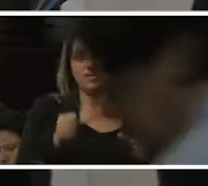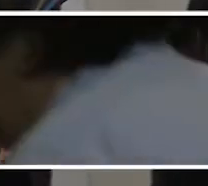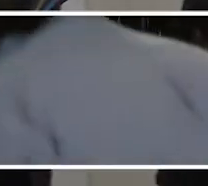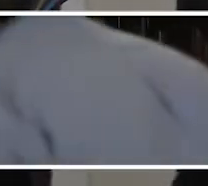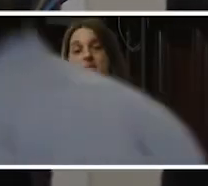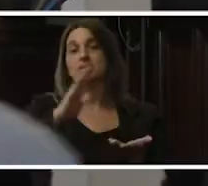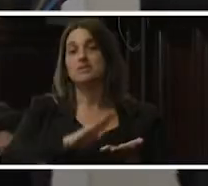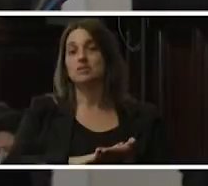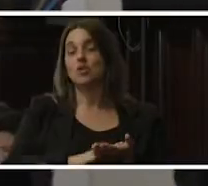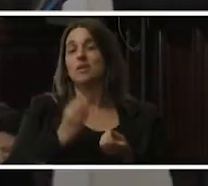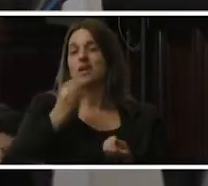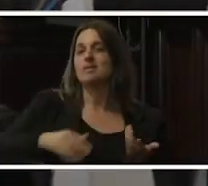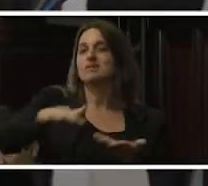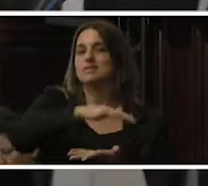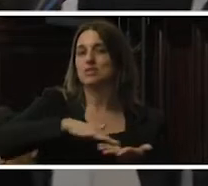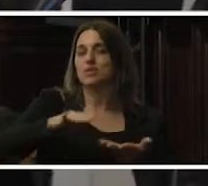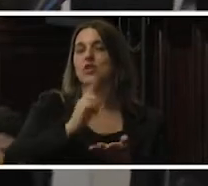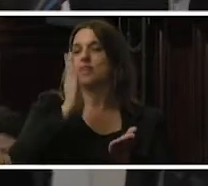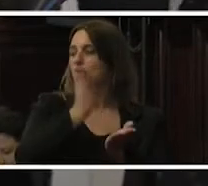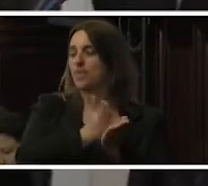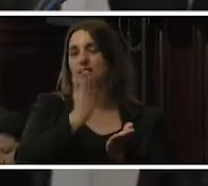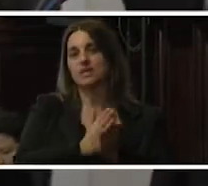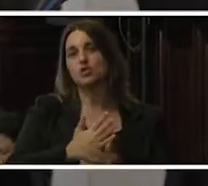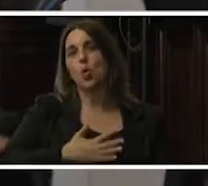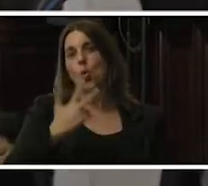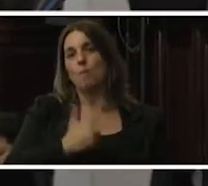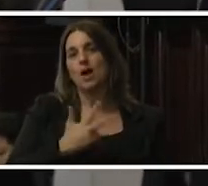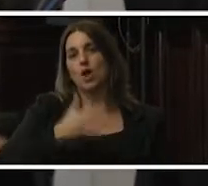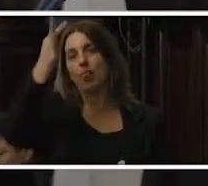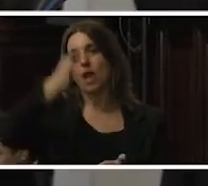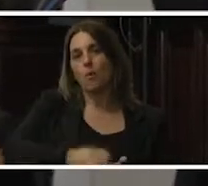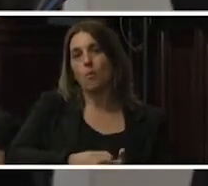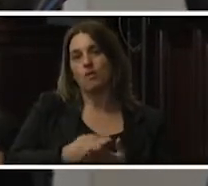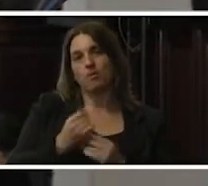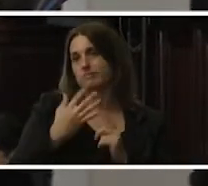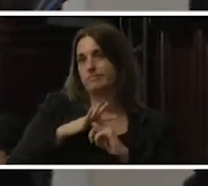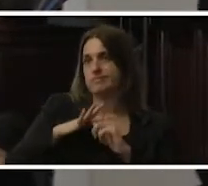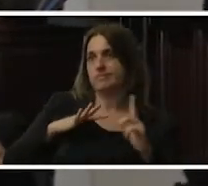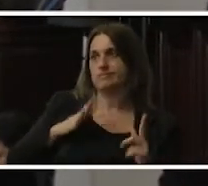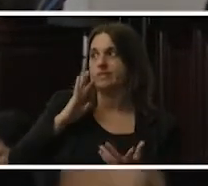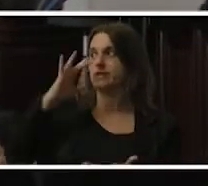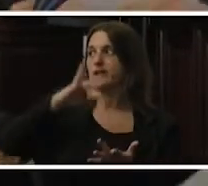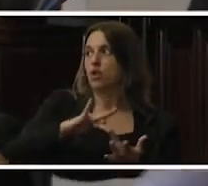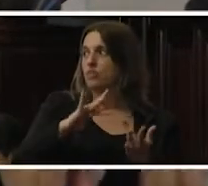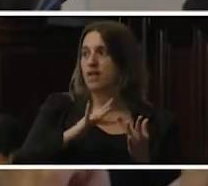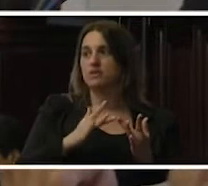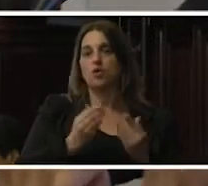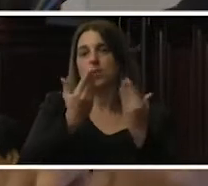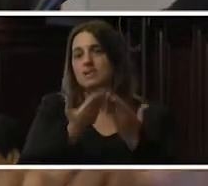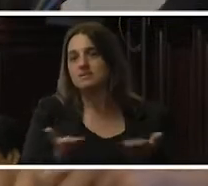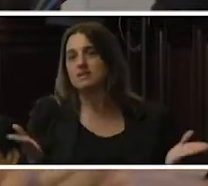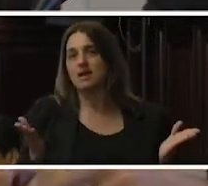referida a la situación de los derechos humanos de los pueblos en aislamiento voluntario y contacto inicial en